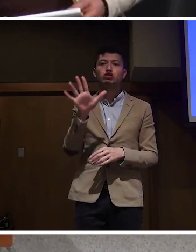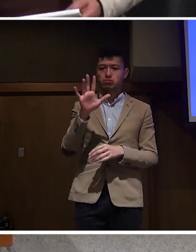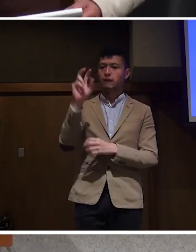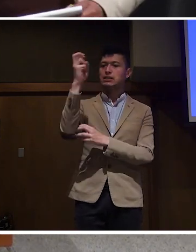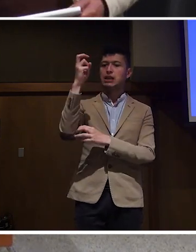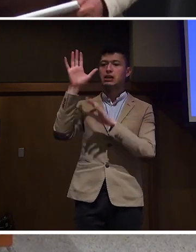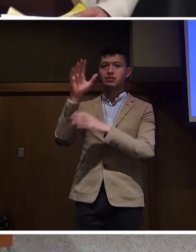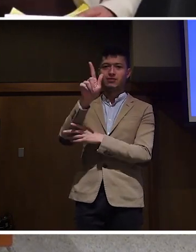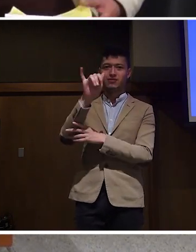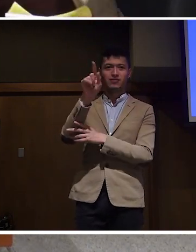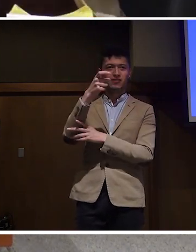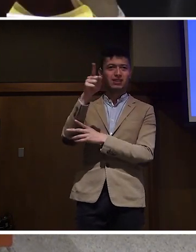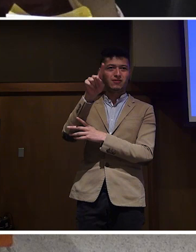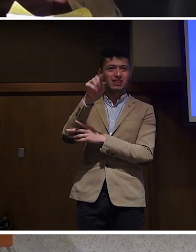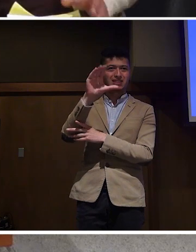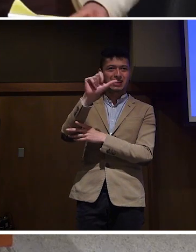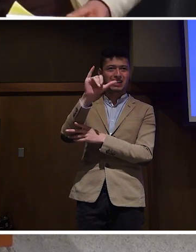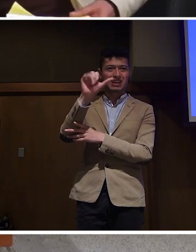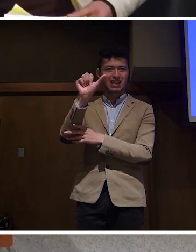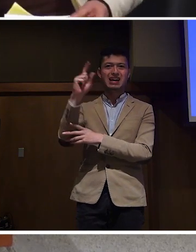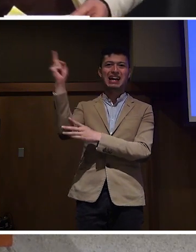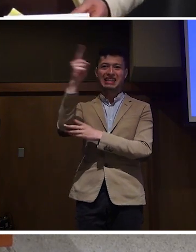en la Constitución, en la